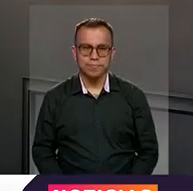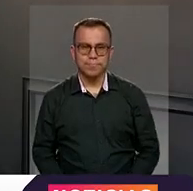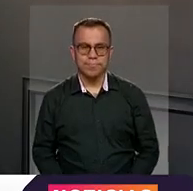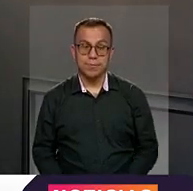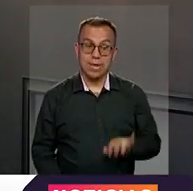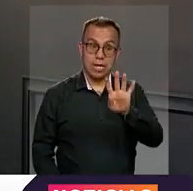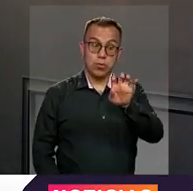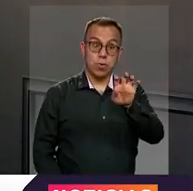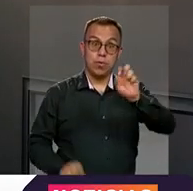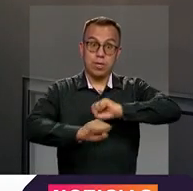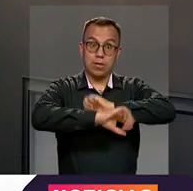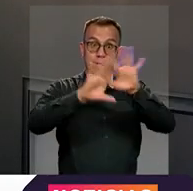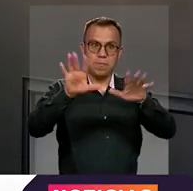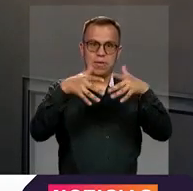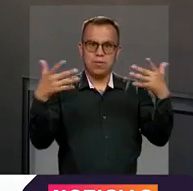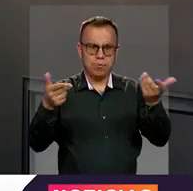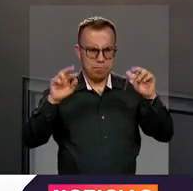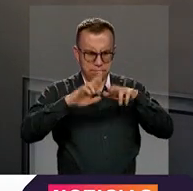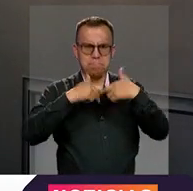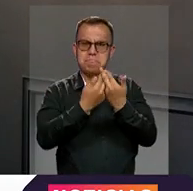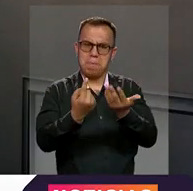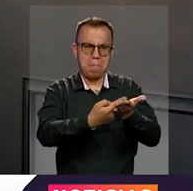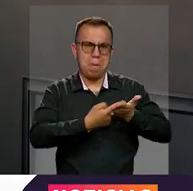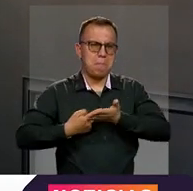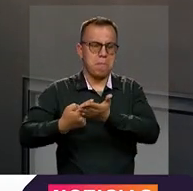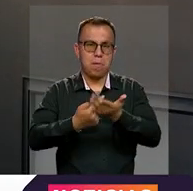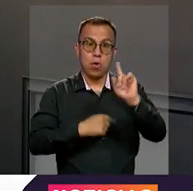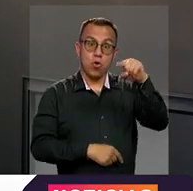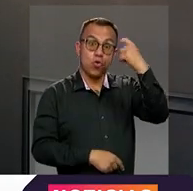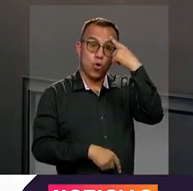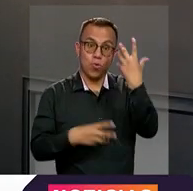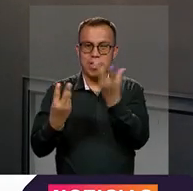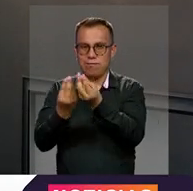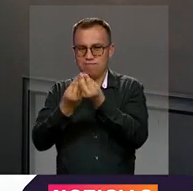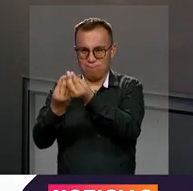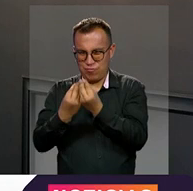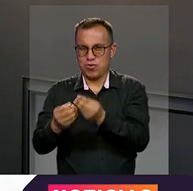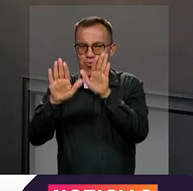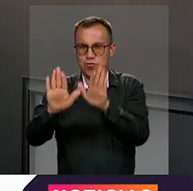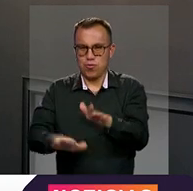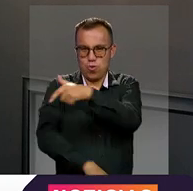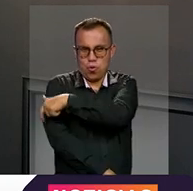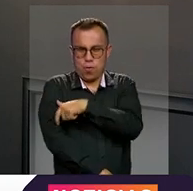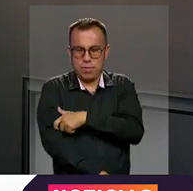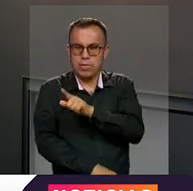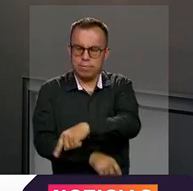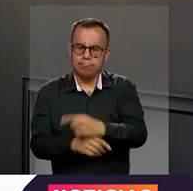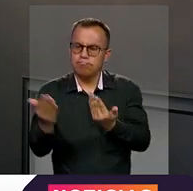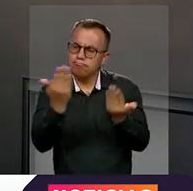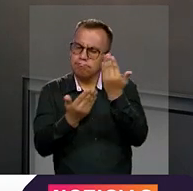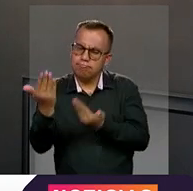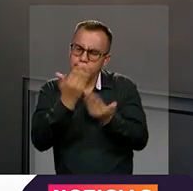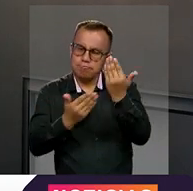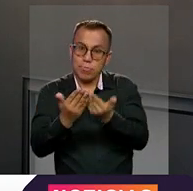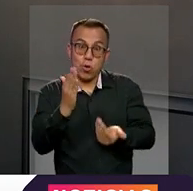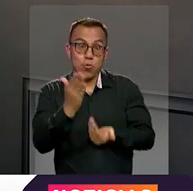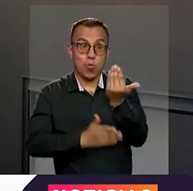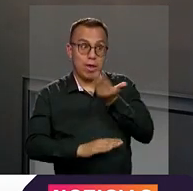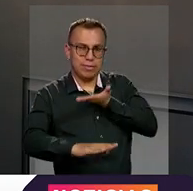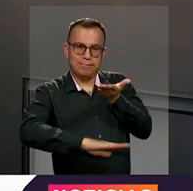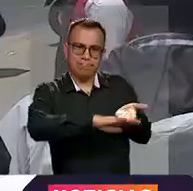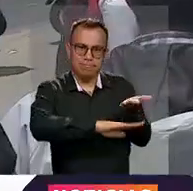Y desde las 9 de la mañana se encuentran reunidos los voceros del gobierno y del Comité del Paro. En este encuentro se estudian nuevas propuestas de las